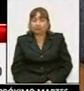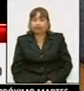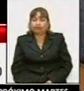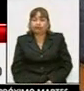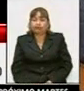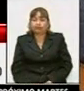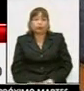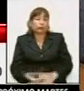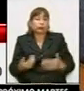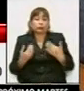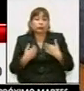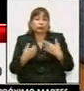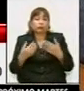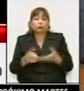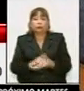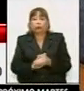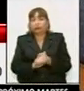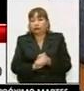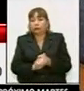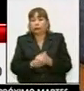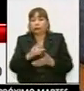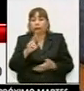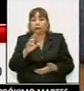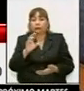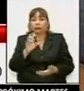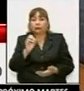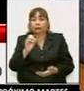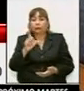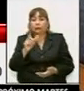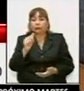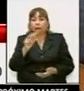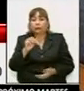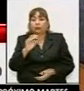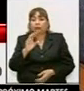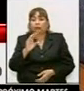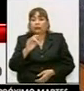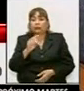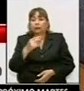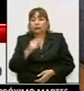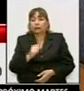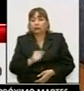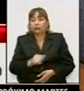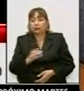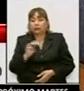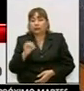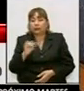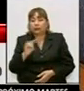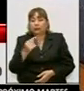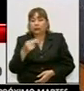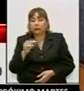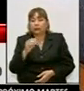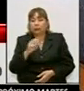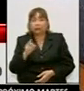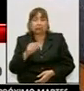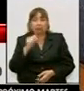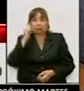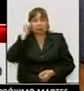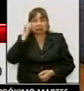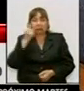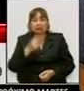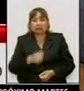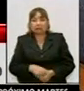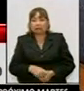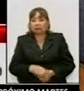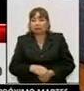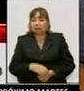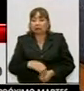no he tenido, digamos, con ellos afinidades. ¿Roland Cuya? No lo conozco. ¿Jorge Linares Muñoz? No recuerdo. ¿Luis